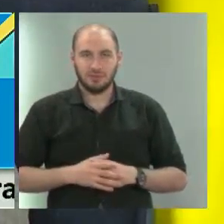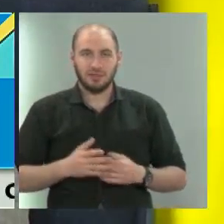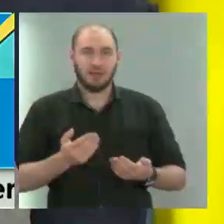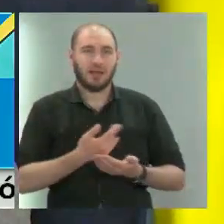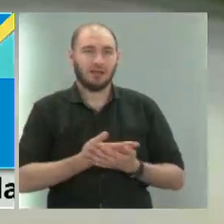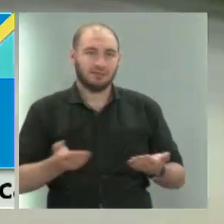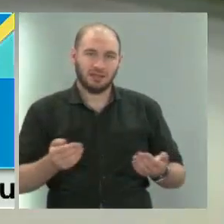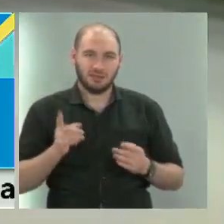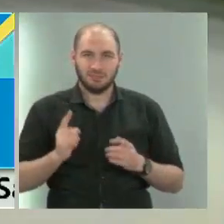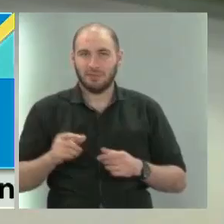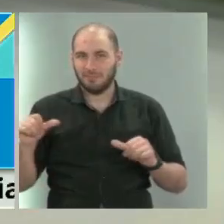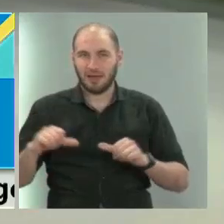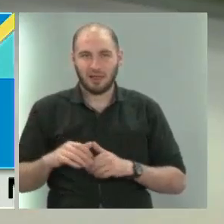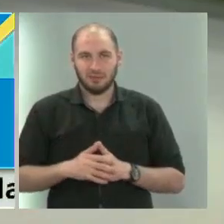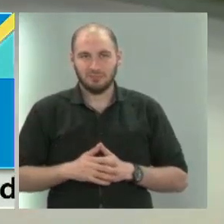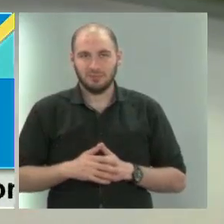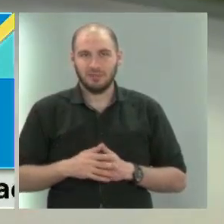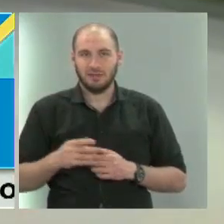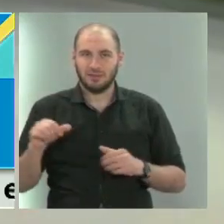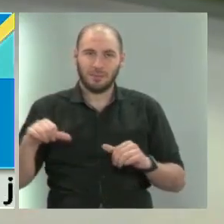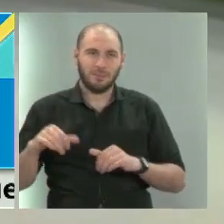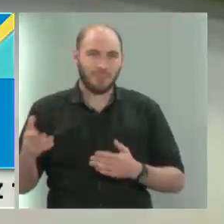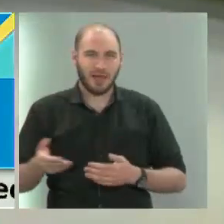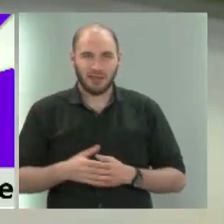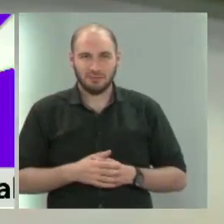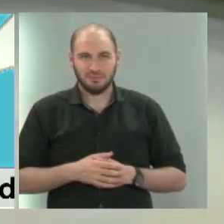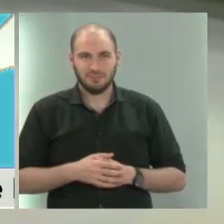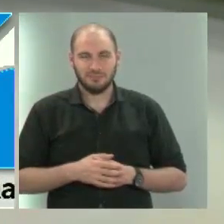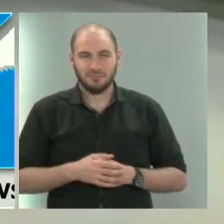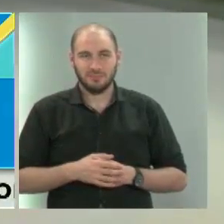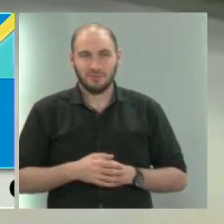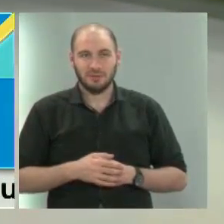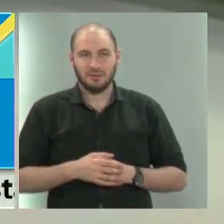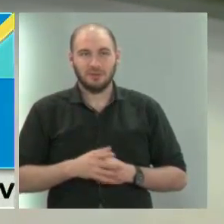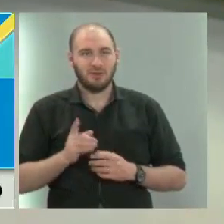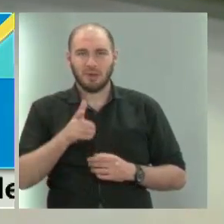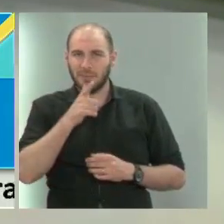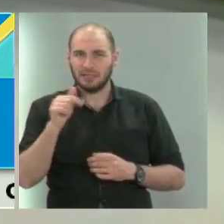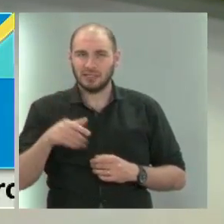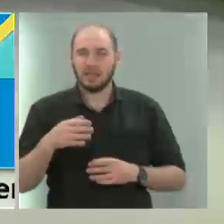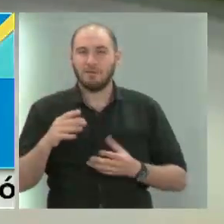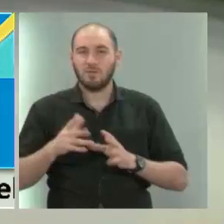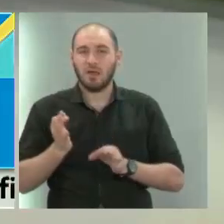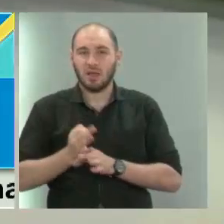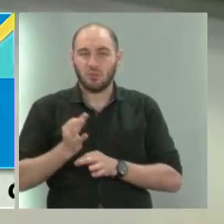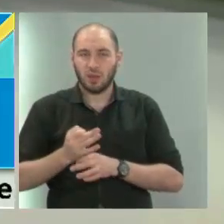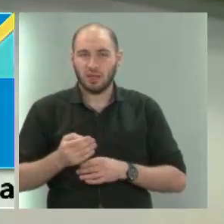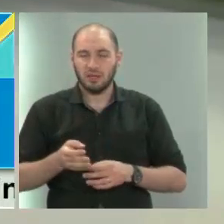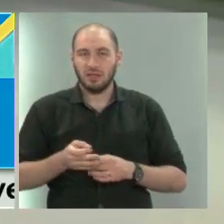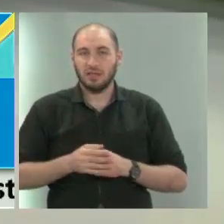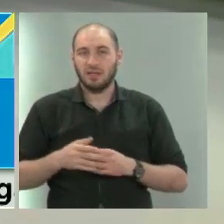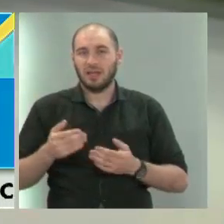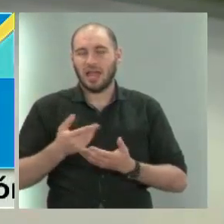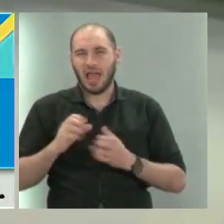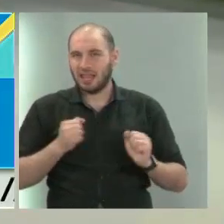Yo soy malo también. Yo soy malo. No deberían cansarse. No. Yo creo que nuestro sistema educativo no estresa a nadie.